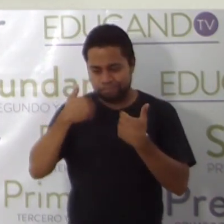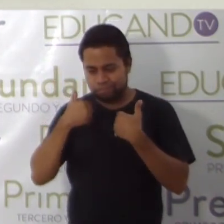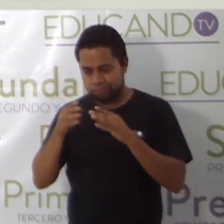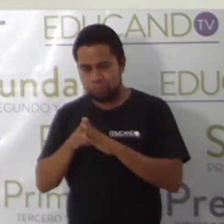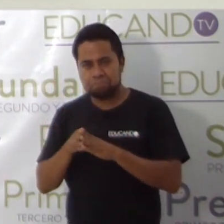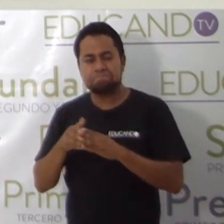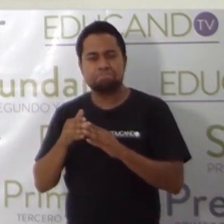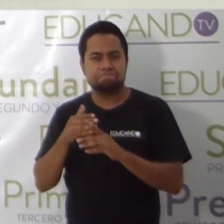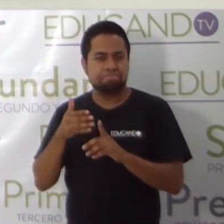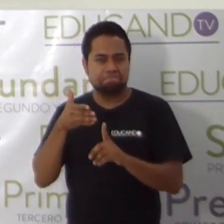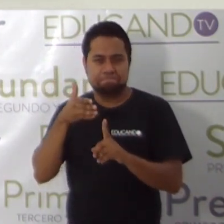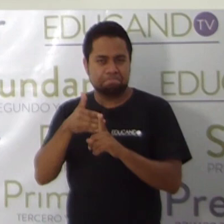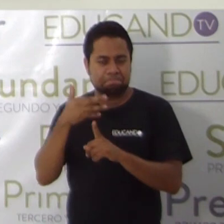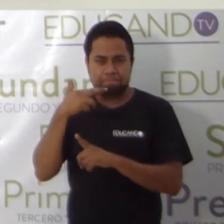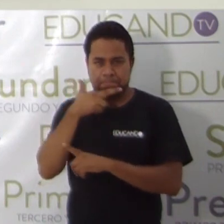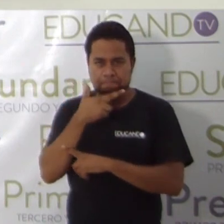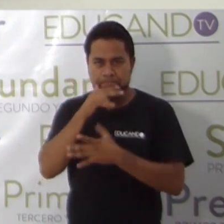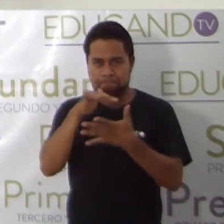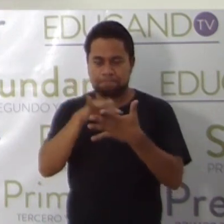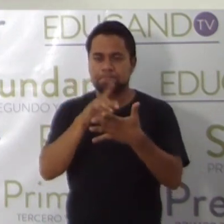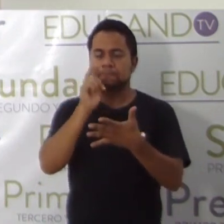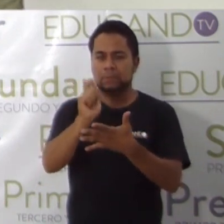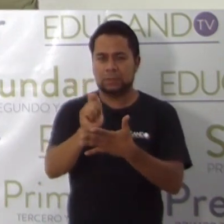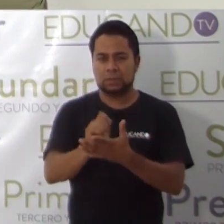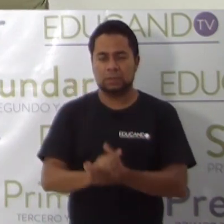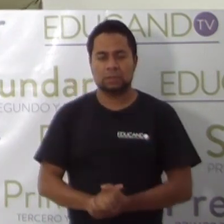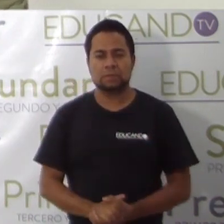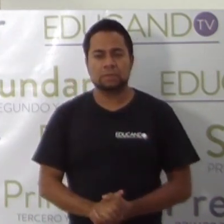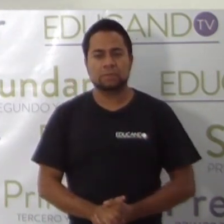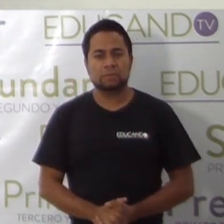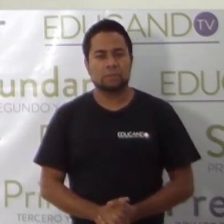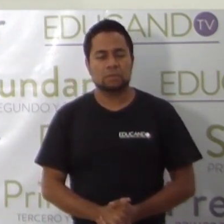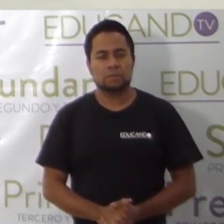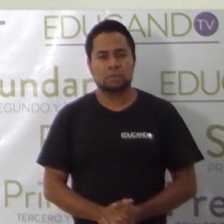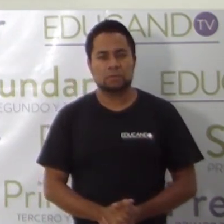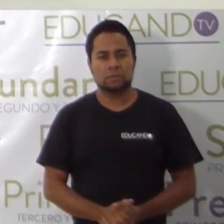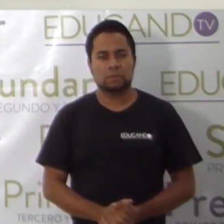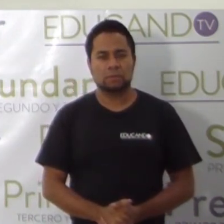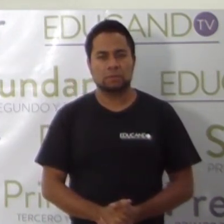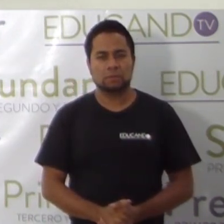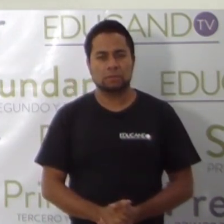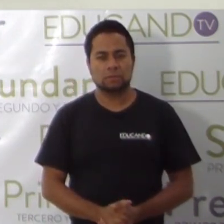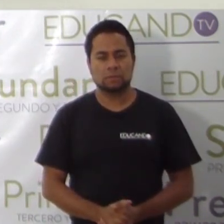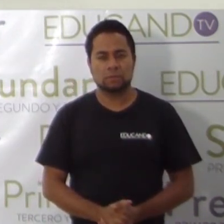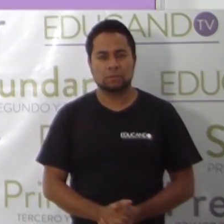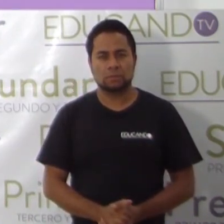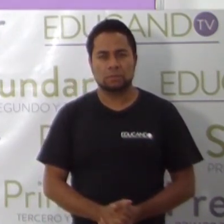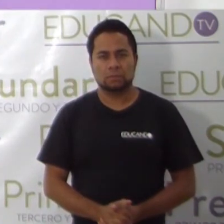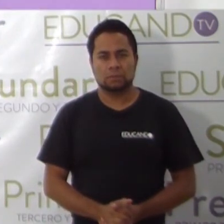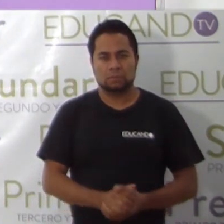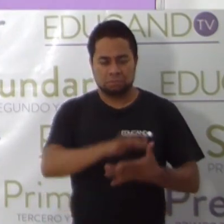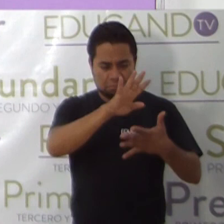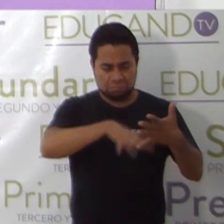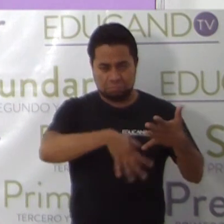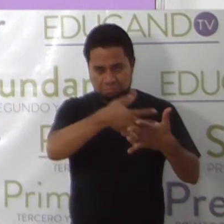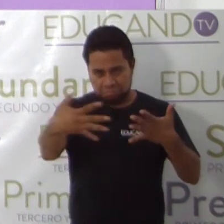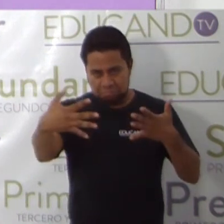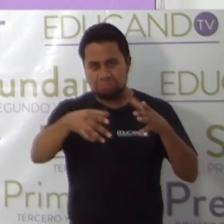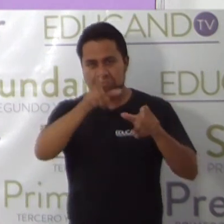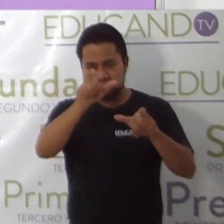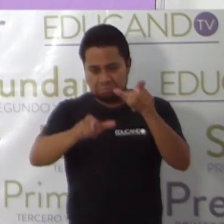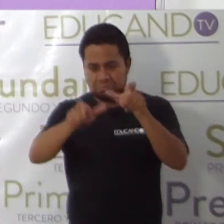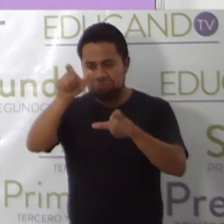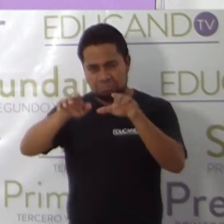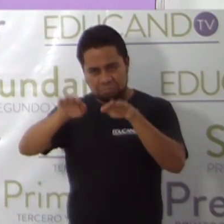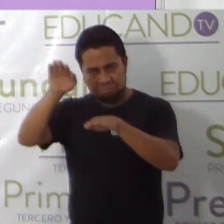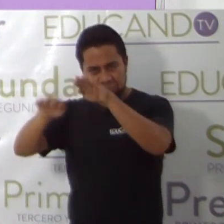manera. Entonces vamos a leer la definición y lo comentamos, ¿sí? La tabla de frecuencias o distribución